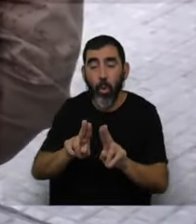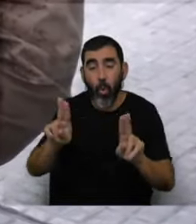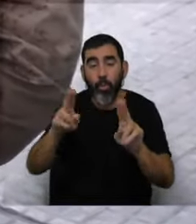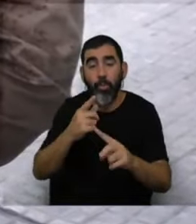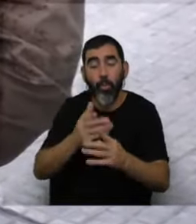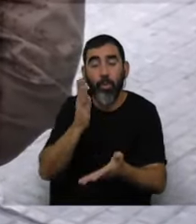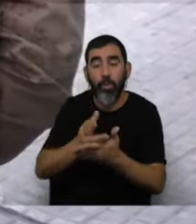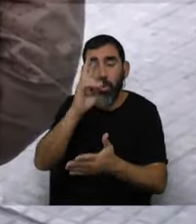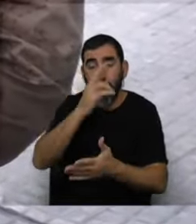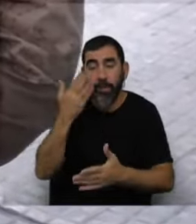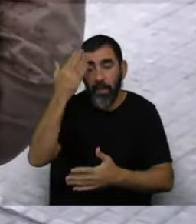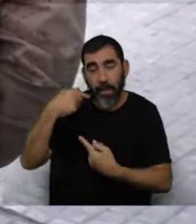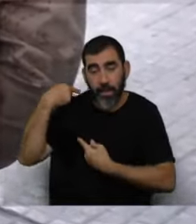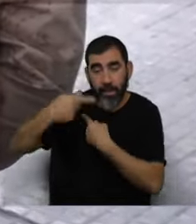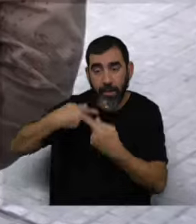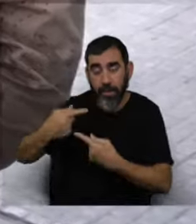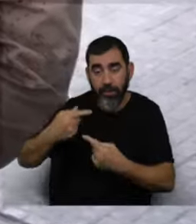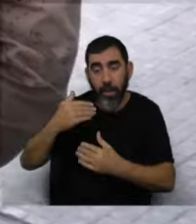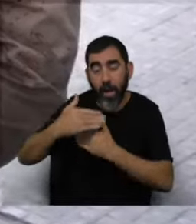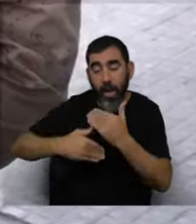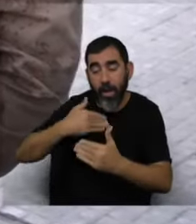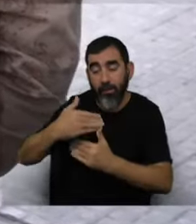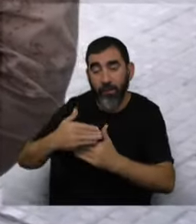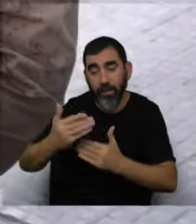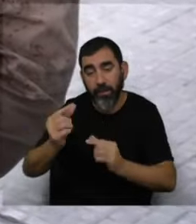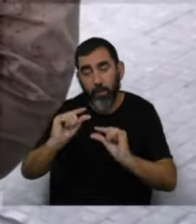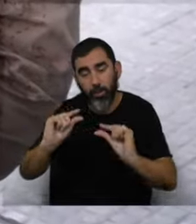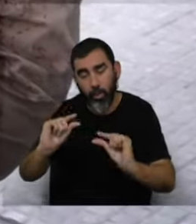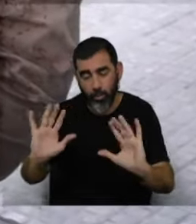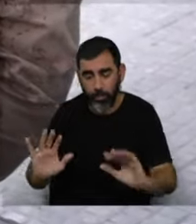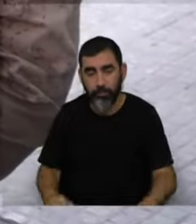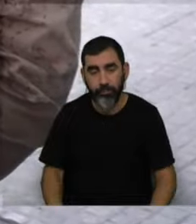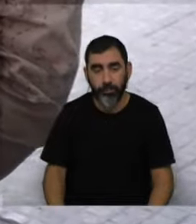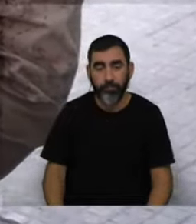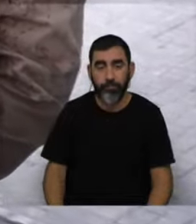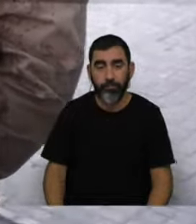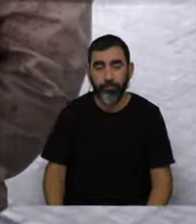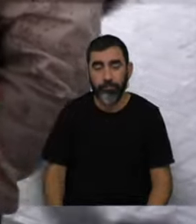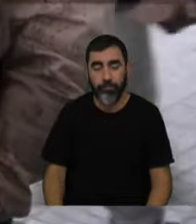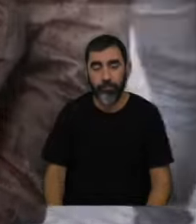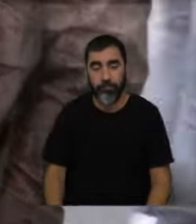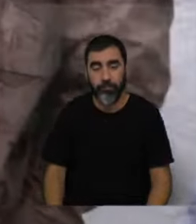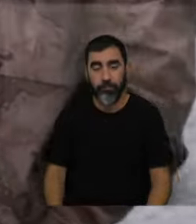derecho de los afrodescendientes y hemos avanzado poco gracias No gracias a